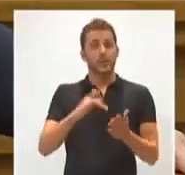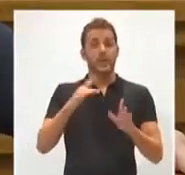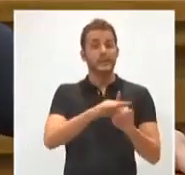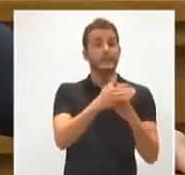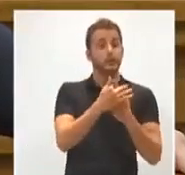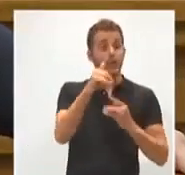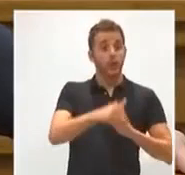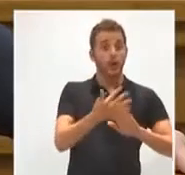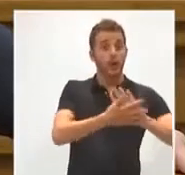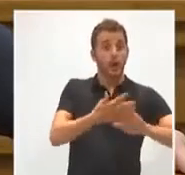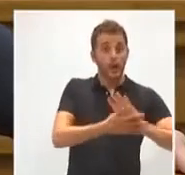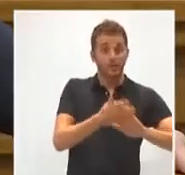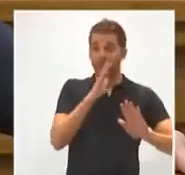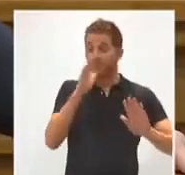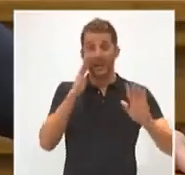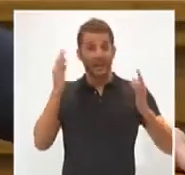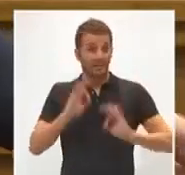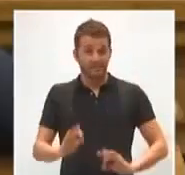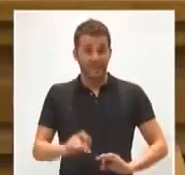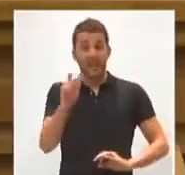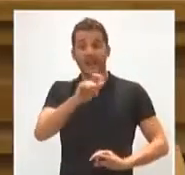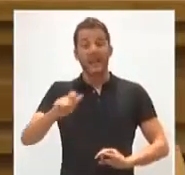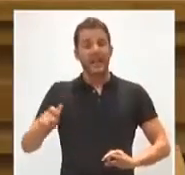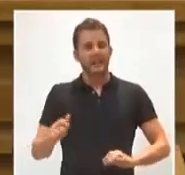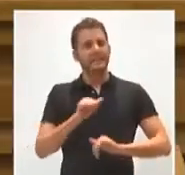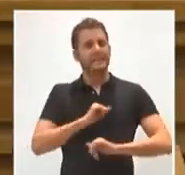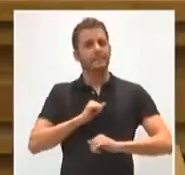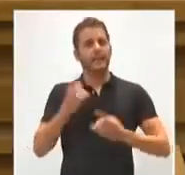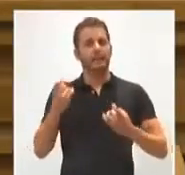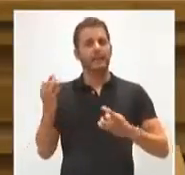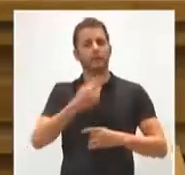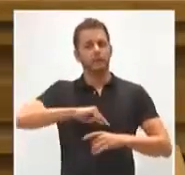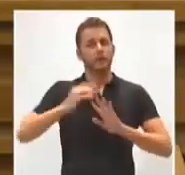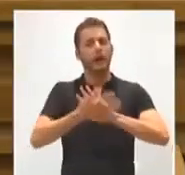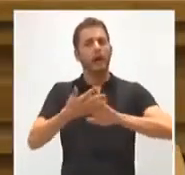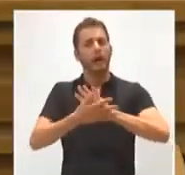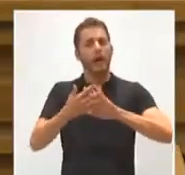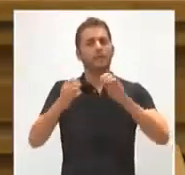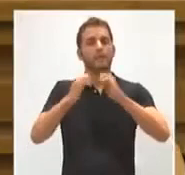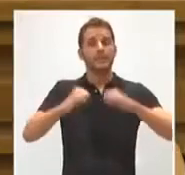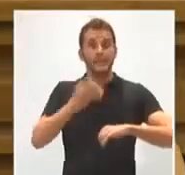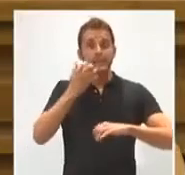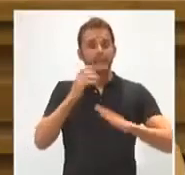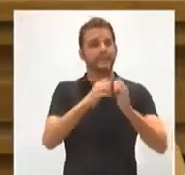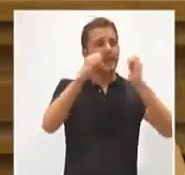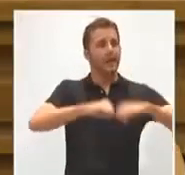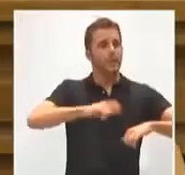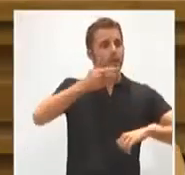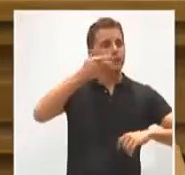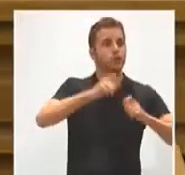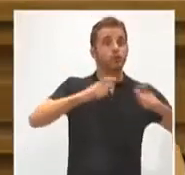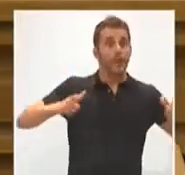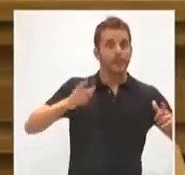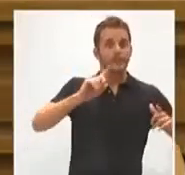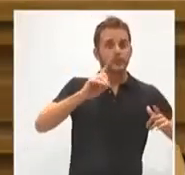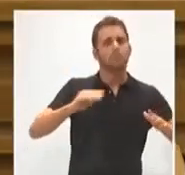porque es lo que la gente está esperando utilidad que llegáramos a acuerdos que consensuemos cosas sino grandes pues pequeñas pero que en definitiva son importantes y